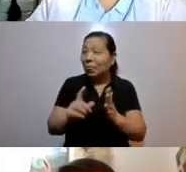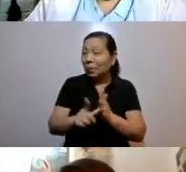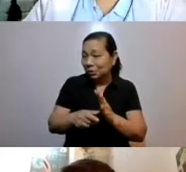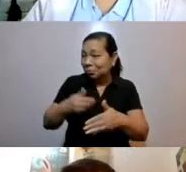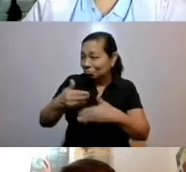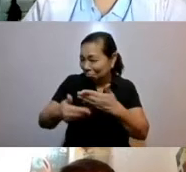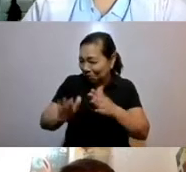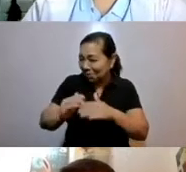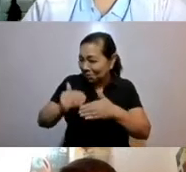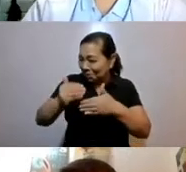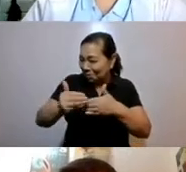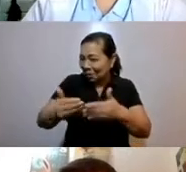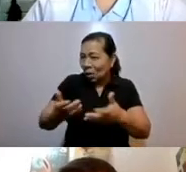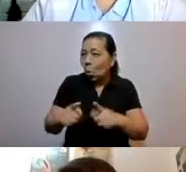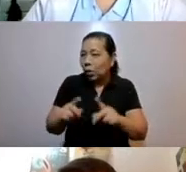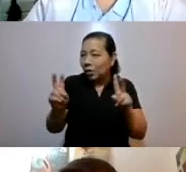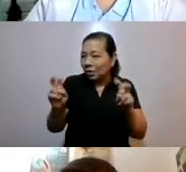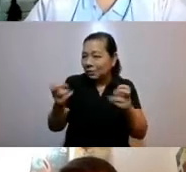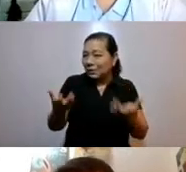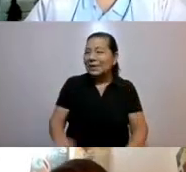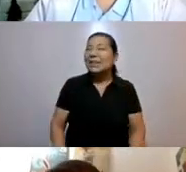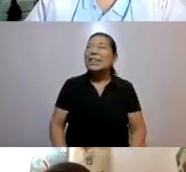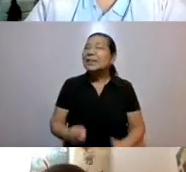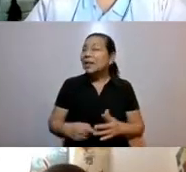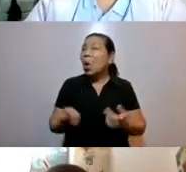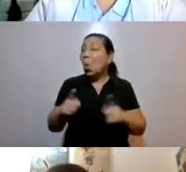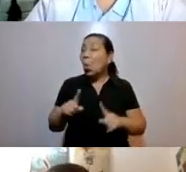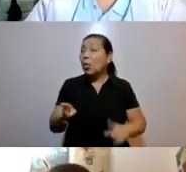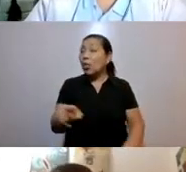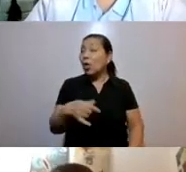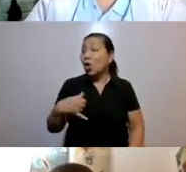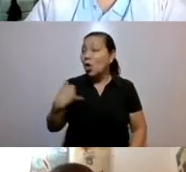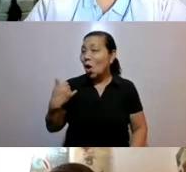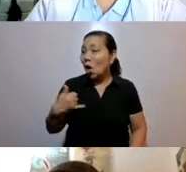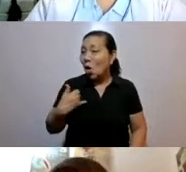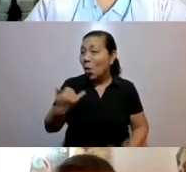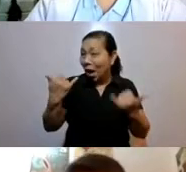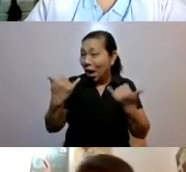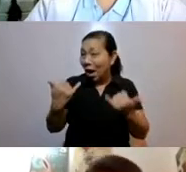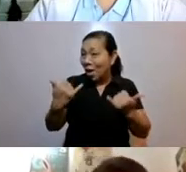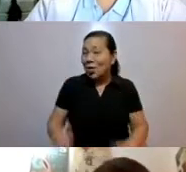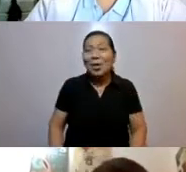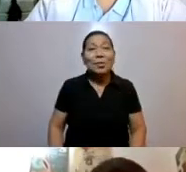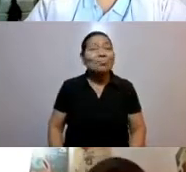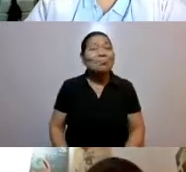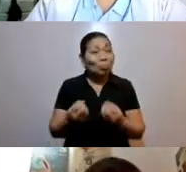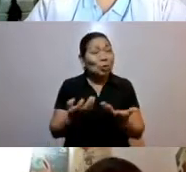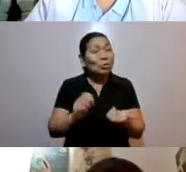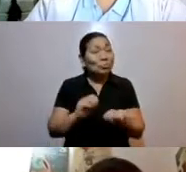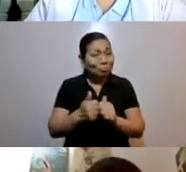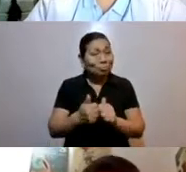ratito, es cuando toquemos específicamente qué ocurre con los jóvenes en la actualidad. O sea, muchas cosas han